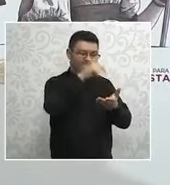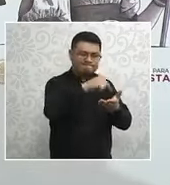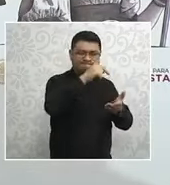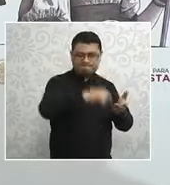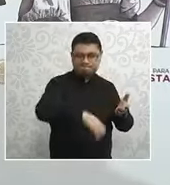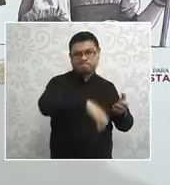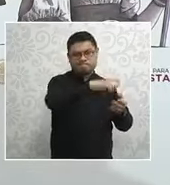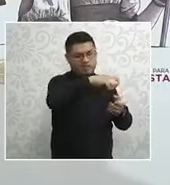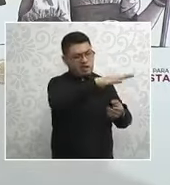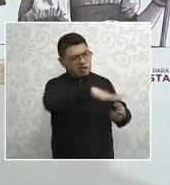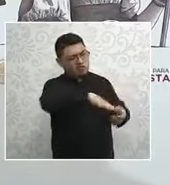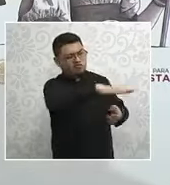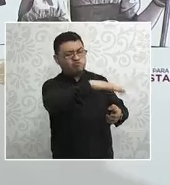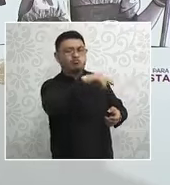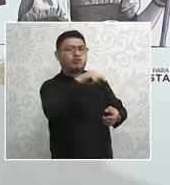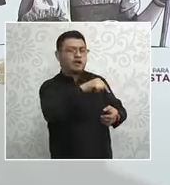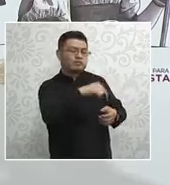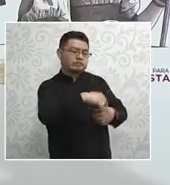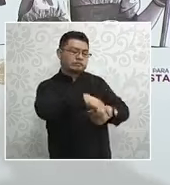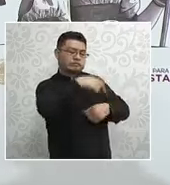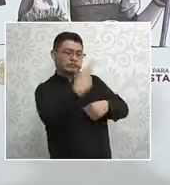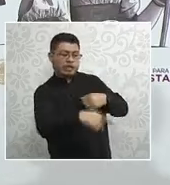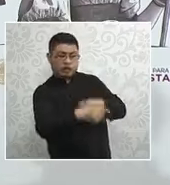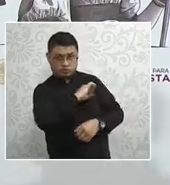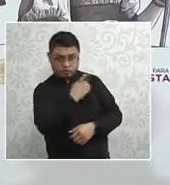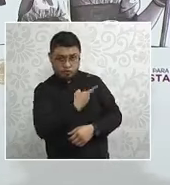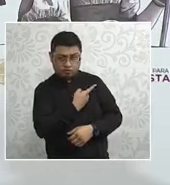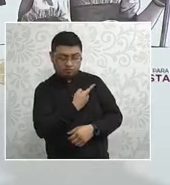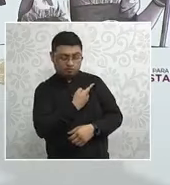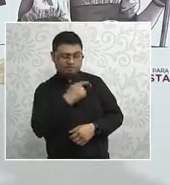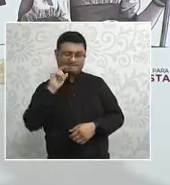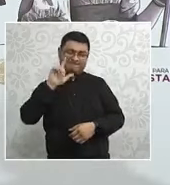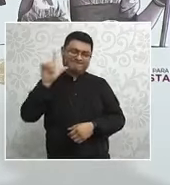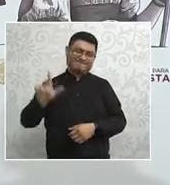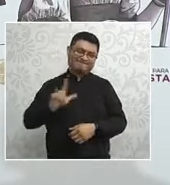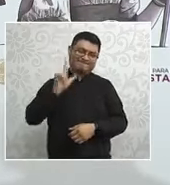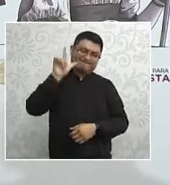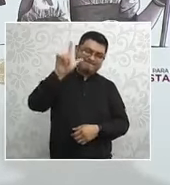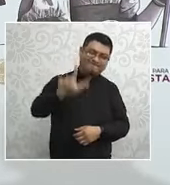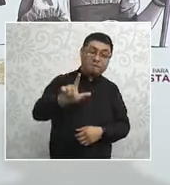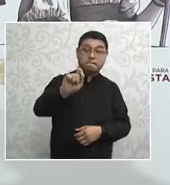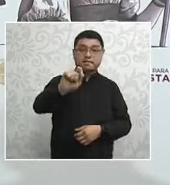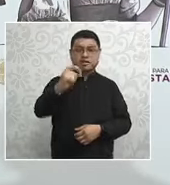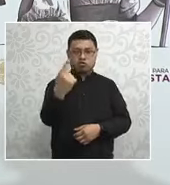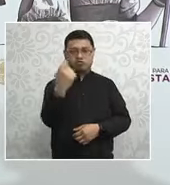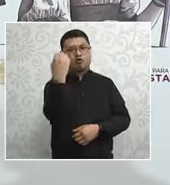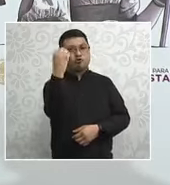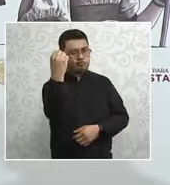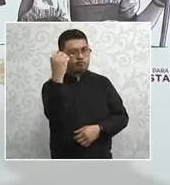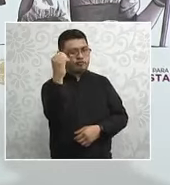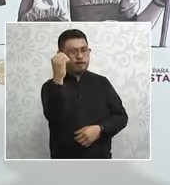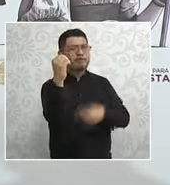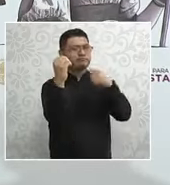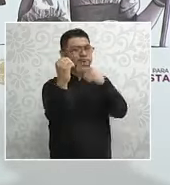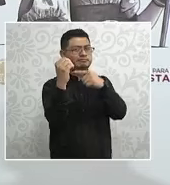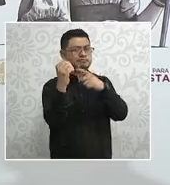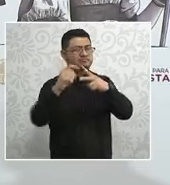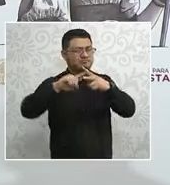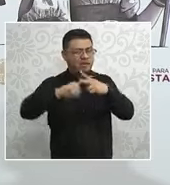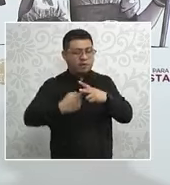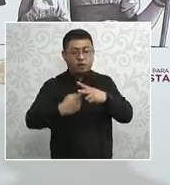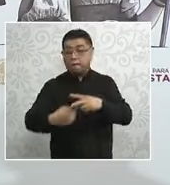vulnerabilidad en su salud el próximo lunes 21 de octubre vamos a iniciar la